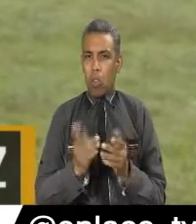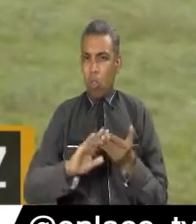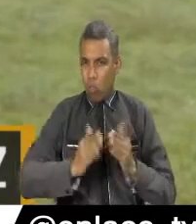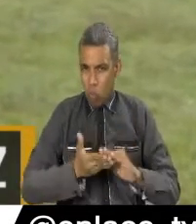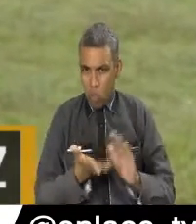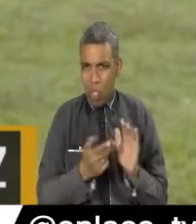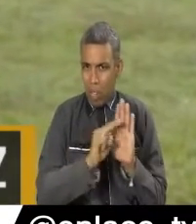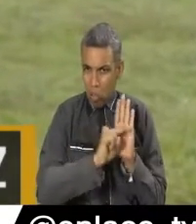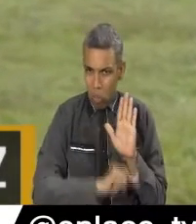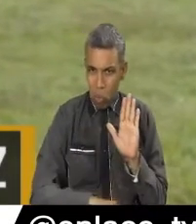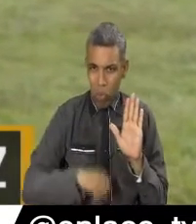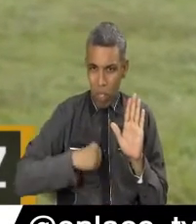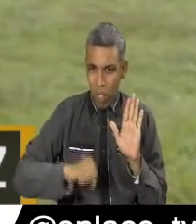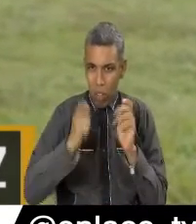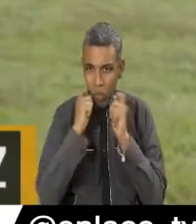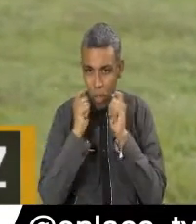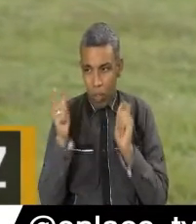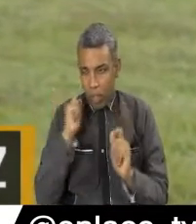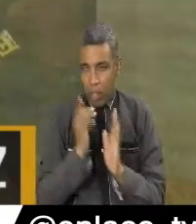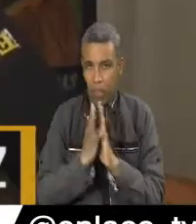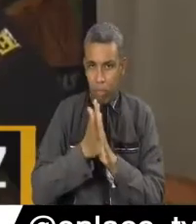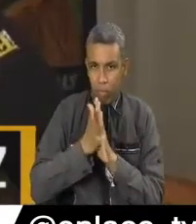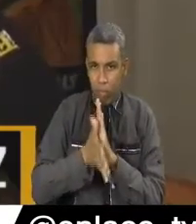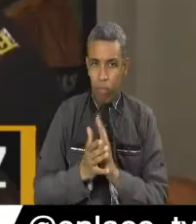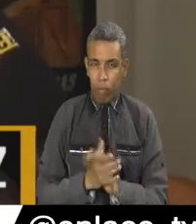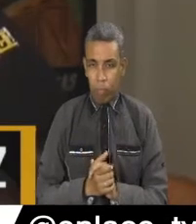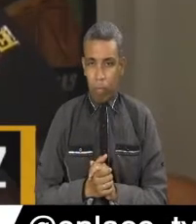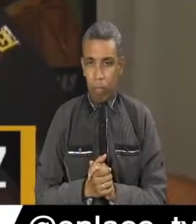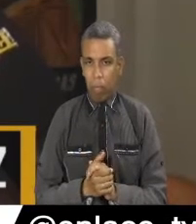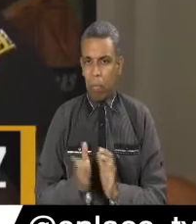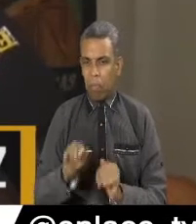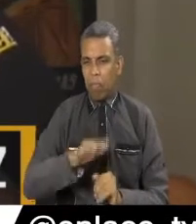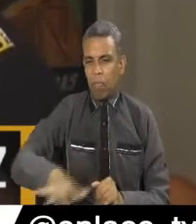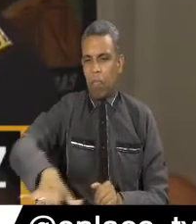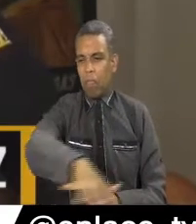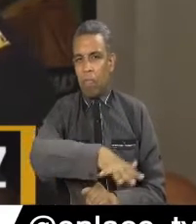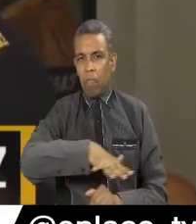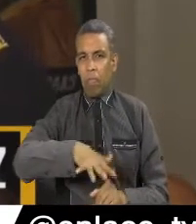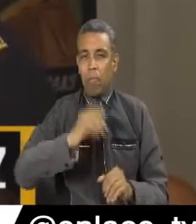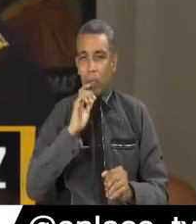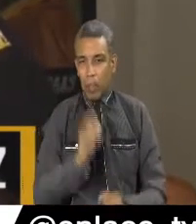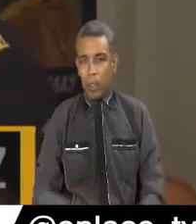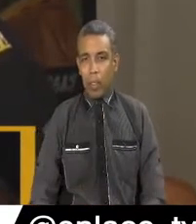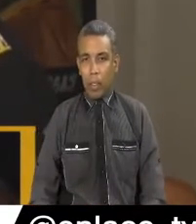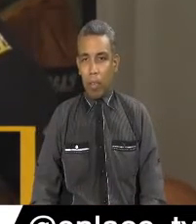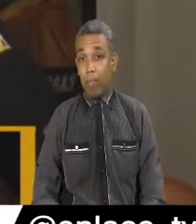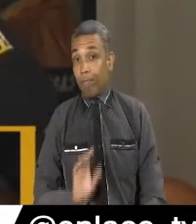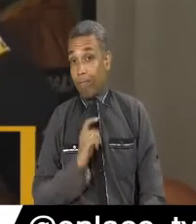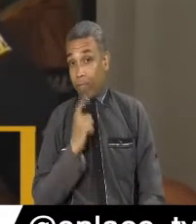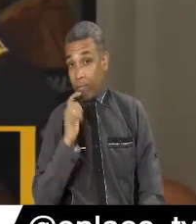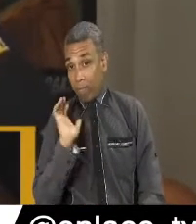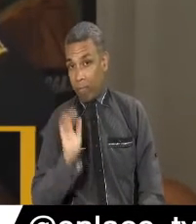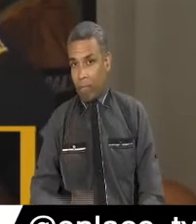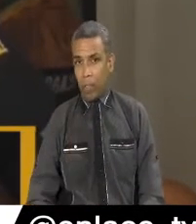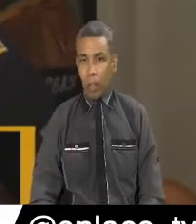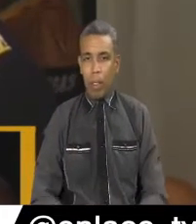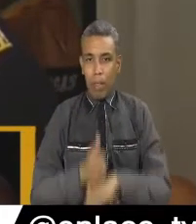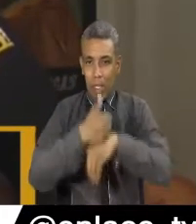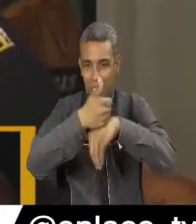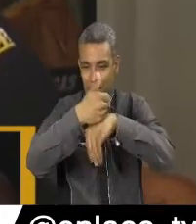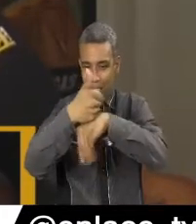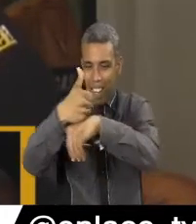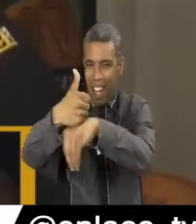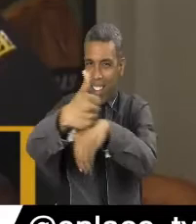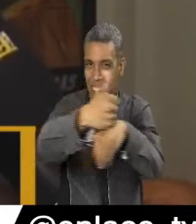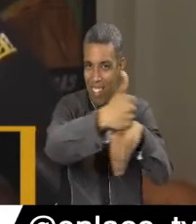tierra a los procesos de paz que vive Colombia. Aprovechándose los terratenientes de la ley de víctimas, el tema de restitución de